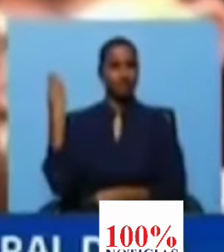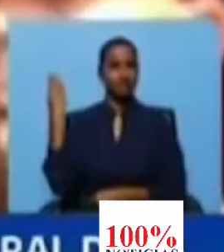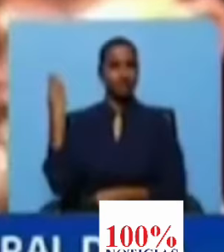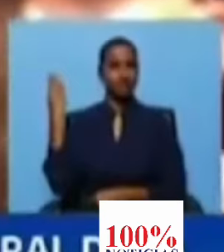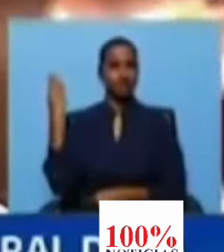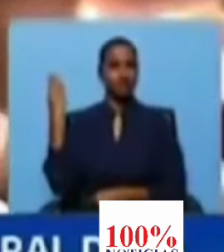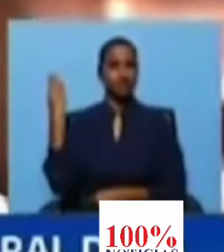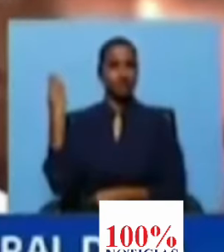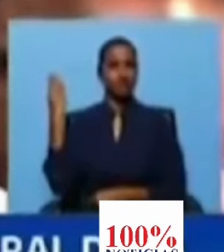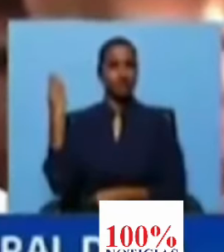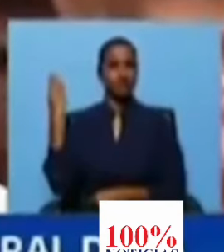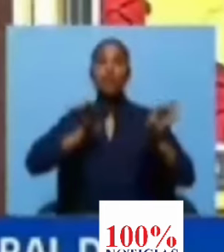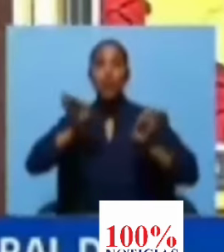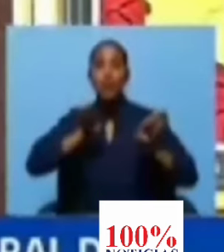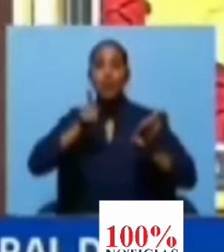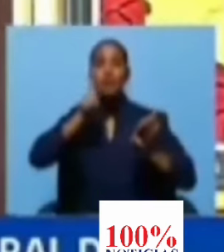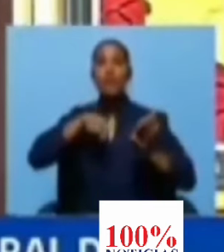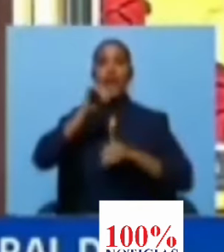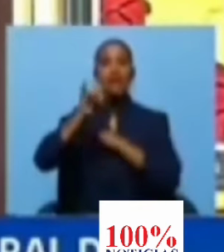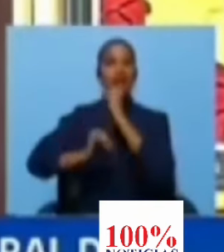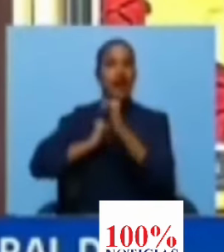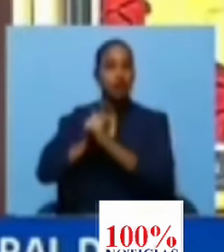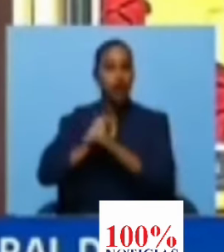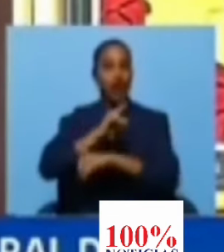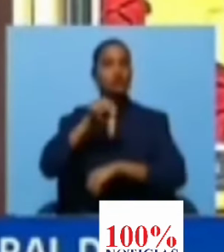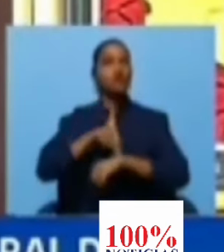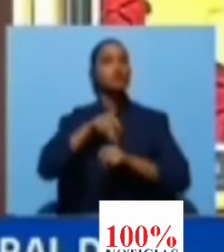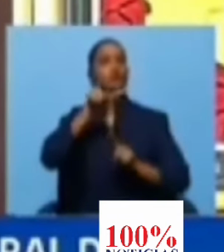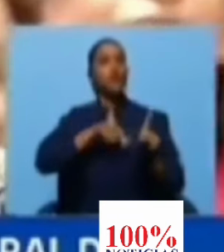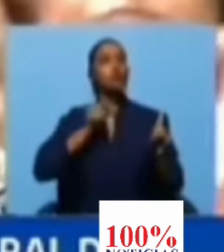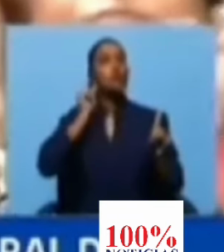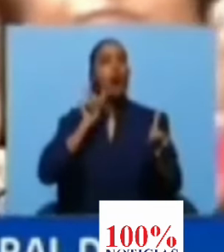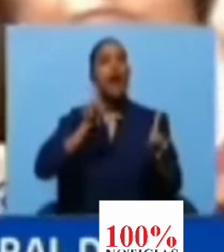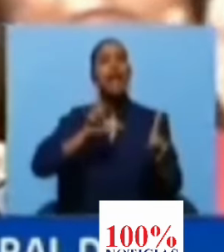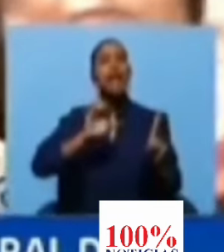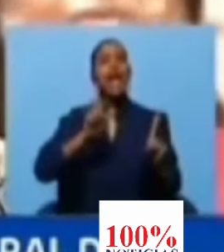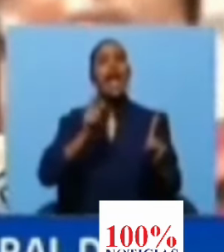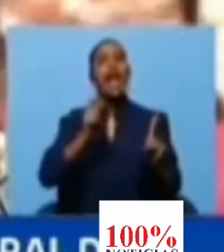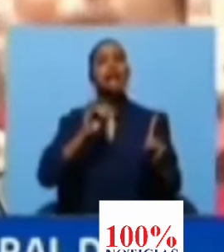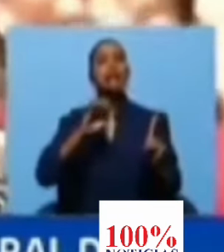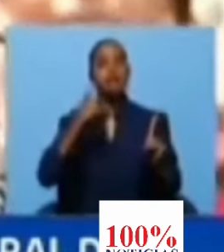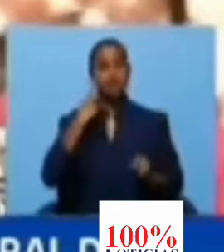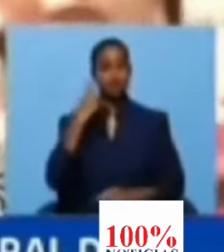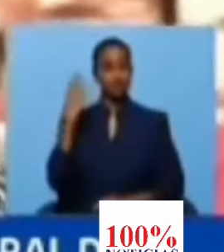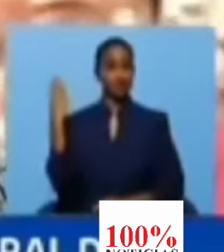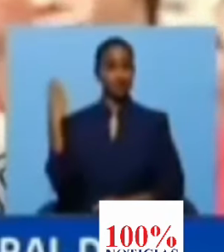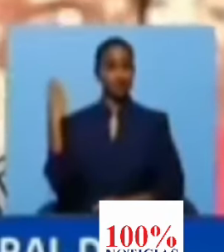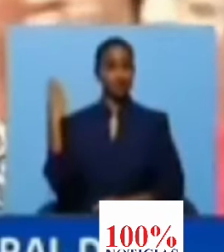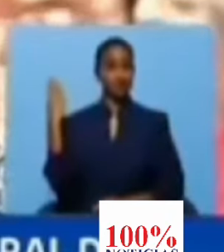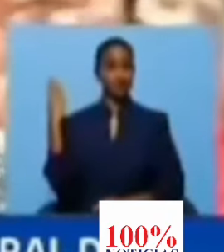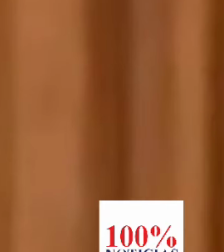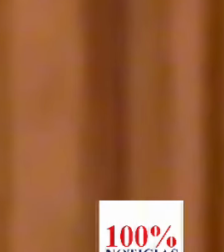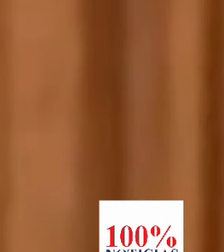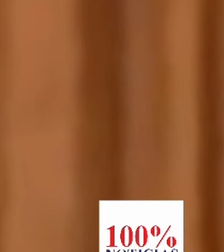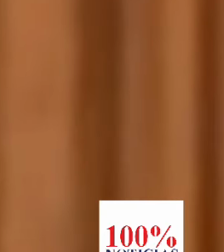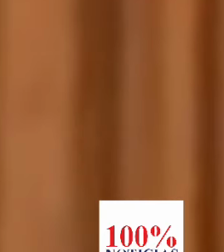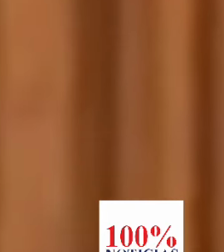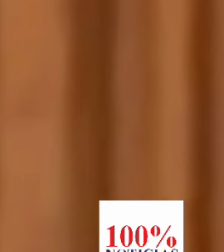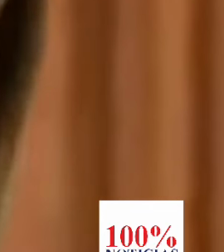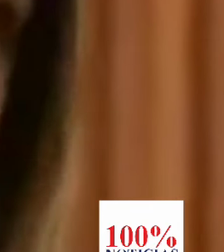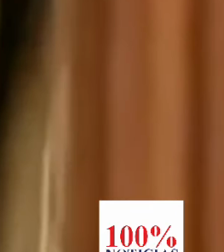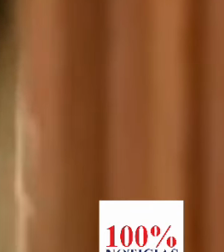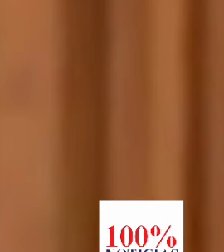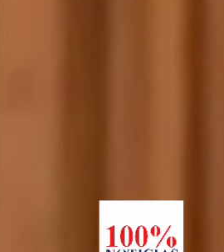nuevo ministro para el Deporte. Por su parte, fue designada Leticia Gómez como nueva ministra de Turismo y también nombró